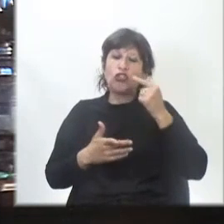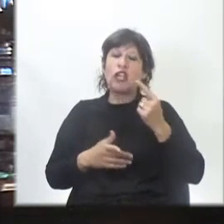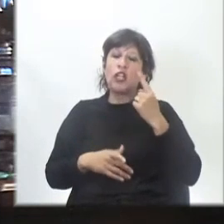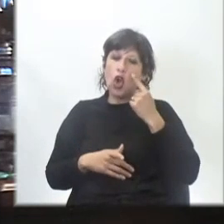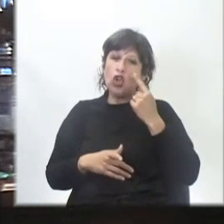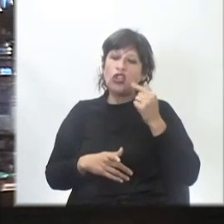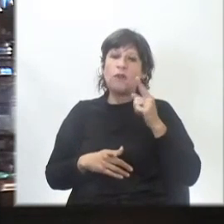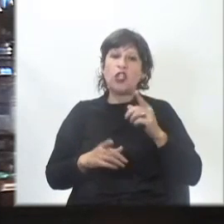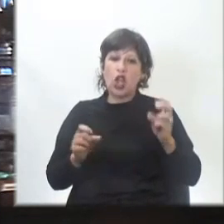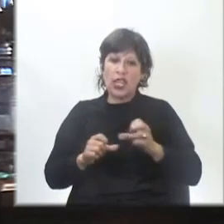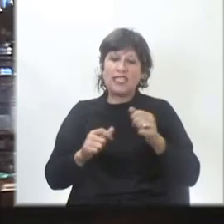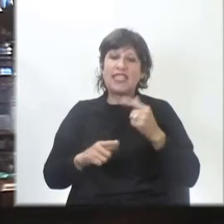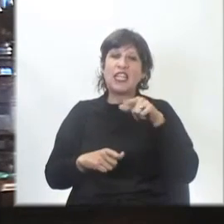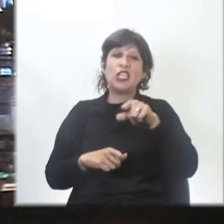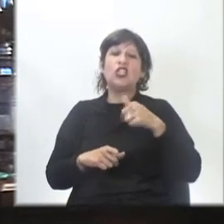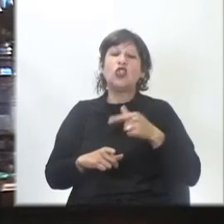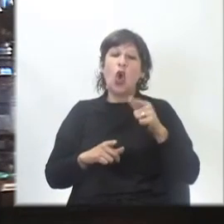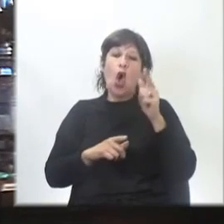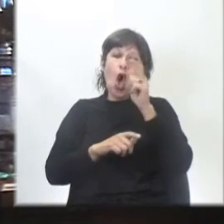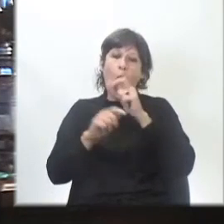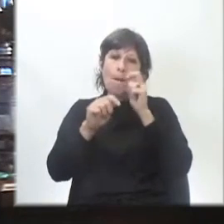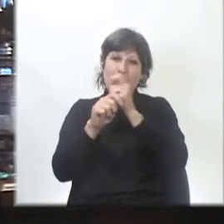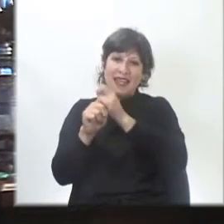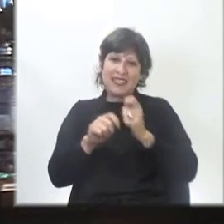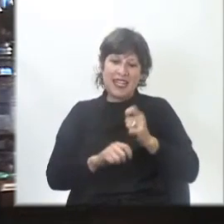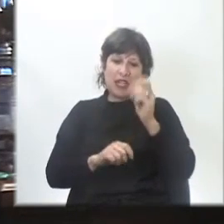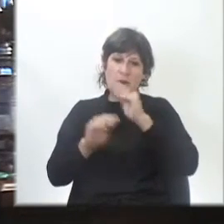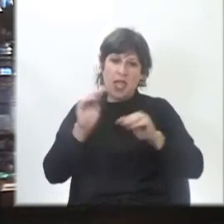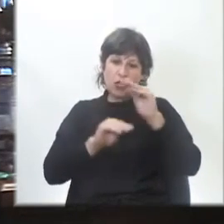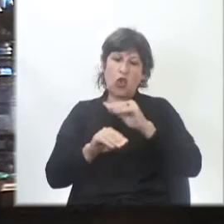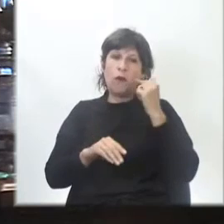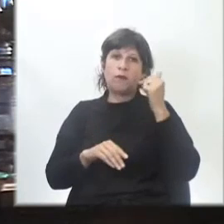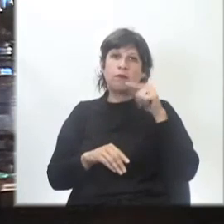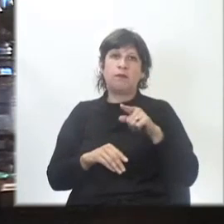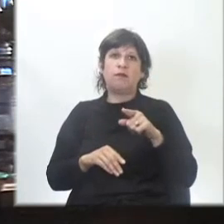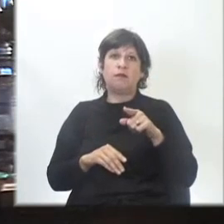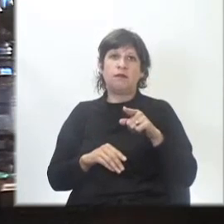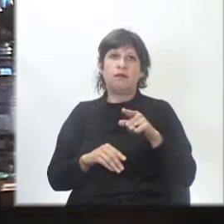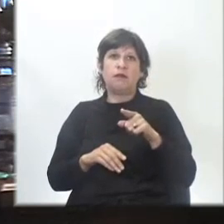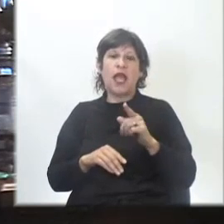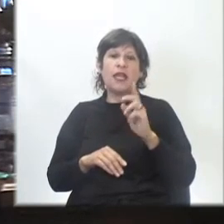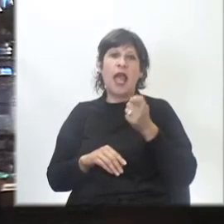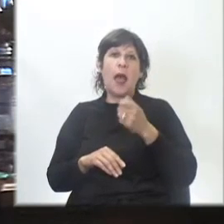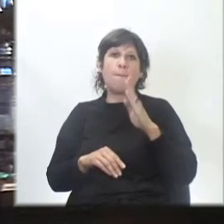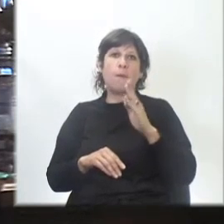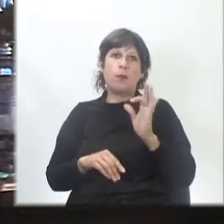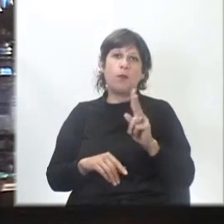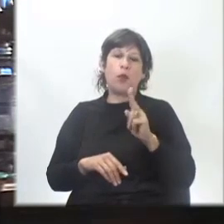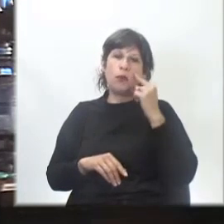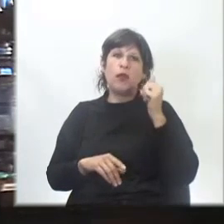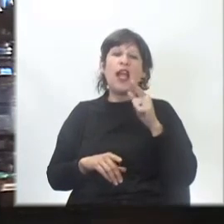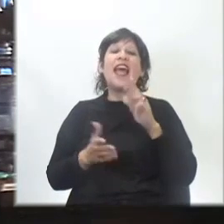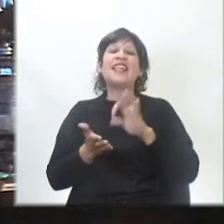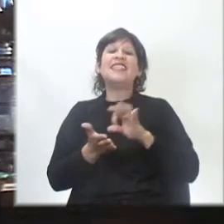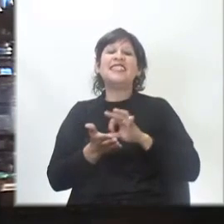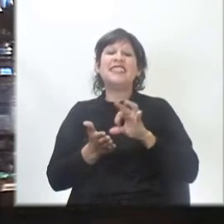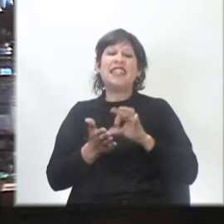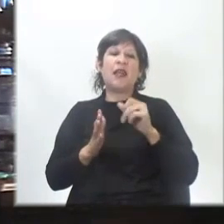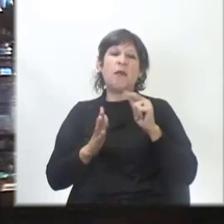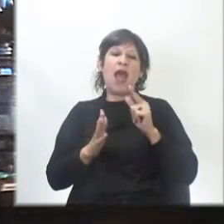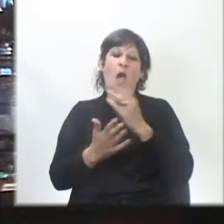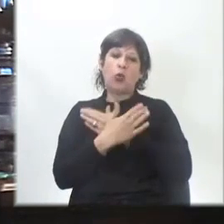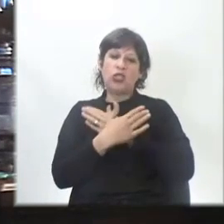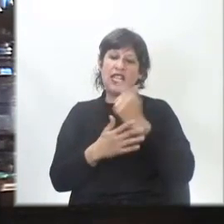se realizó una acción de mantenimiento para el cambio de una unidad de control, APU, Sistema Auxiliar de Energía, requerimiento previsto